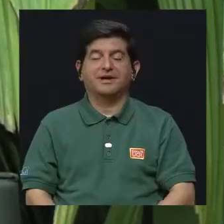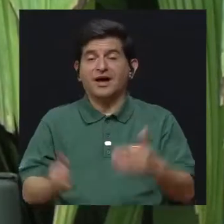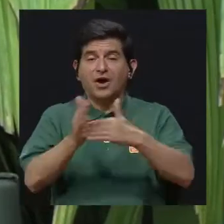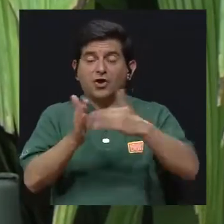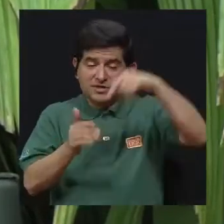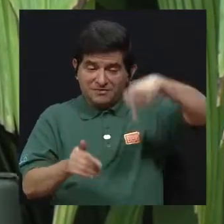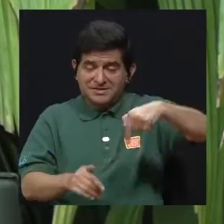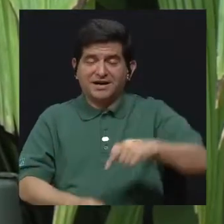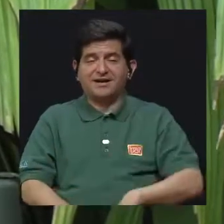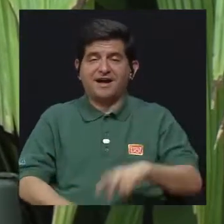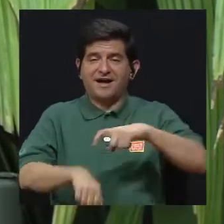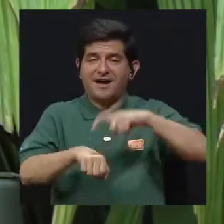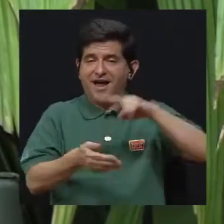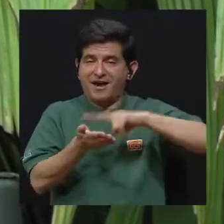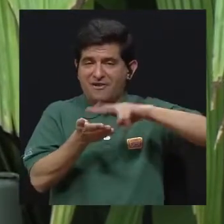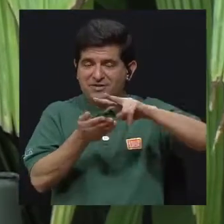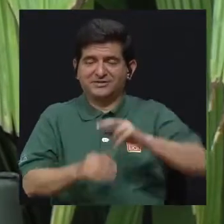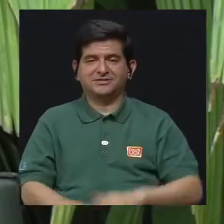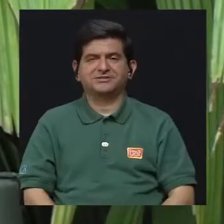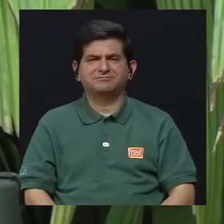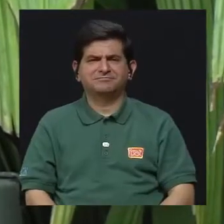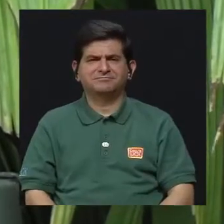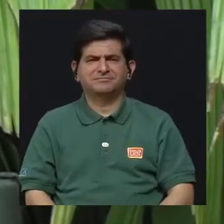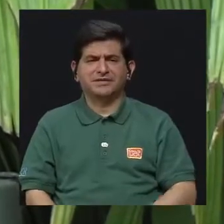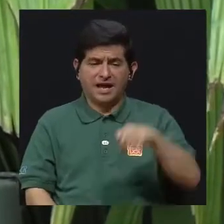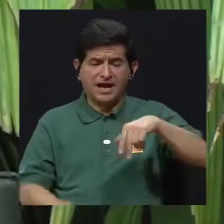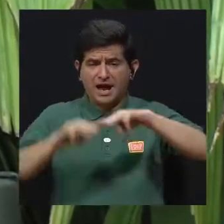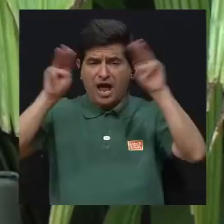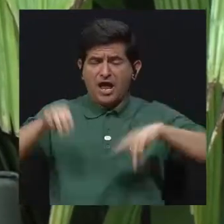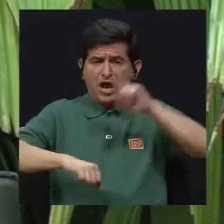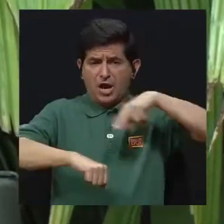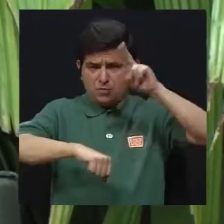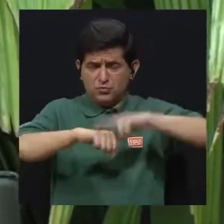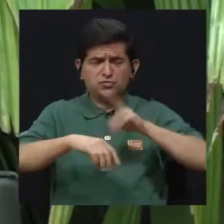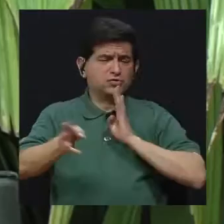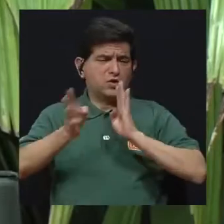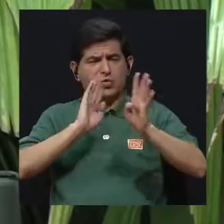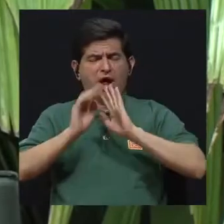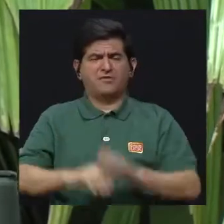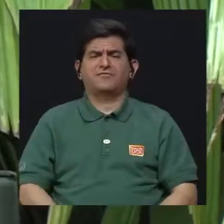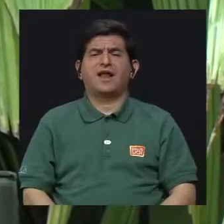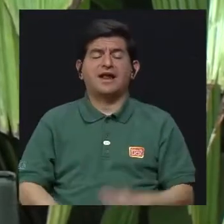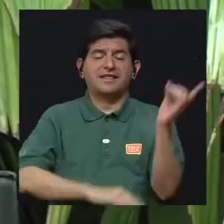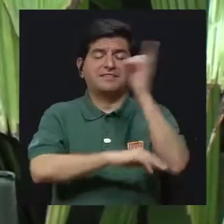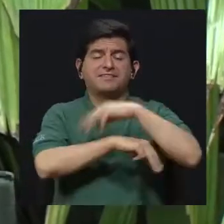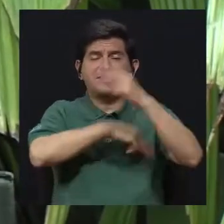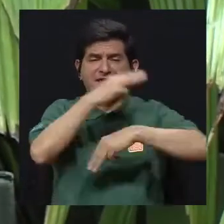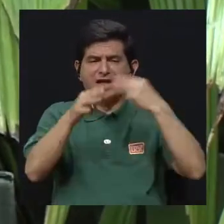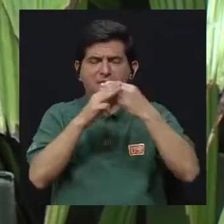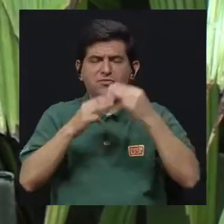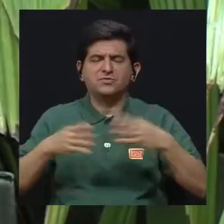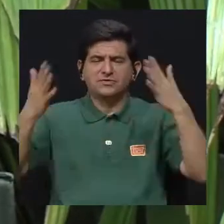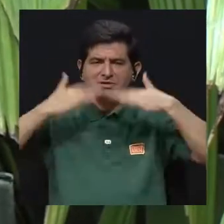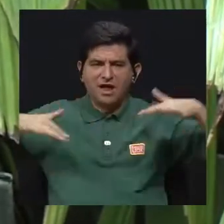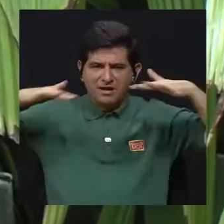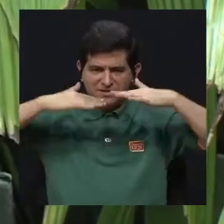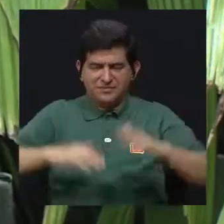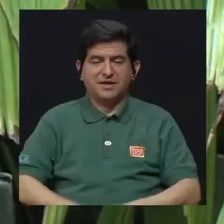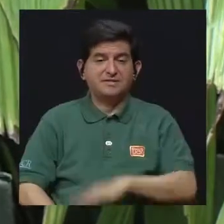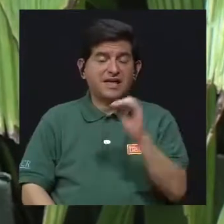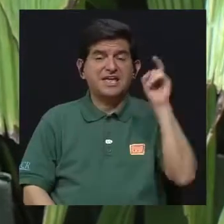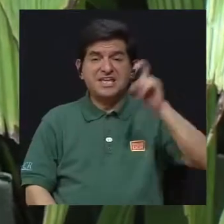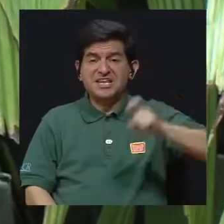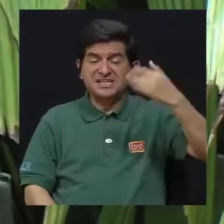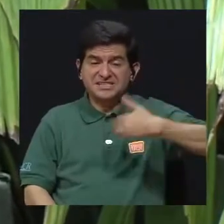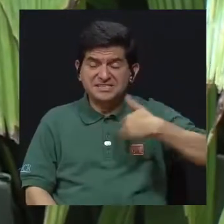Estamos de vuelta acá en Era Verde y nos encontramos desde el Museo Nacional conversando sobre el Día Mundial del Medio Ambiente y sobre